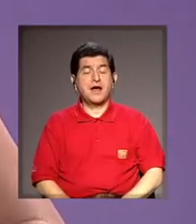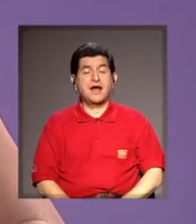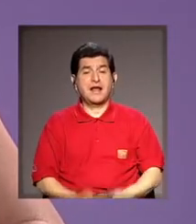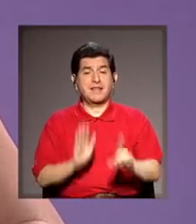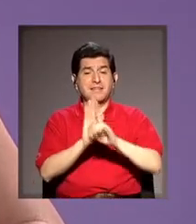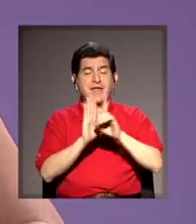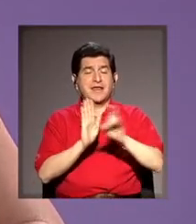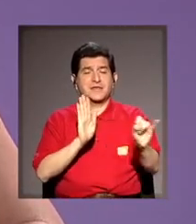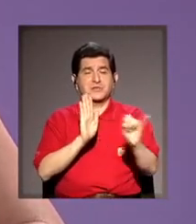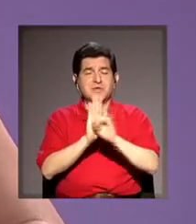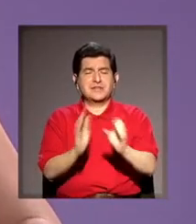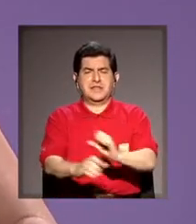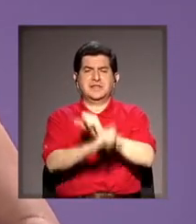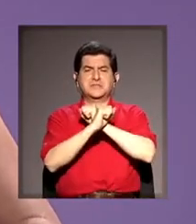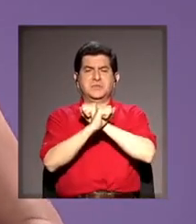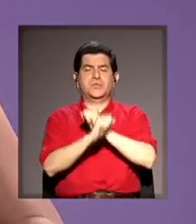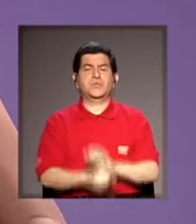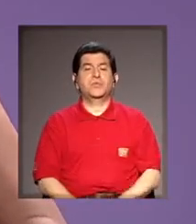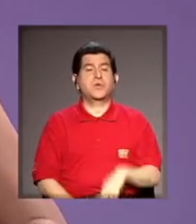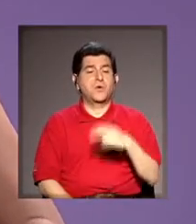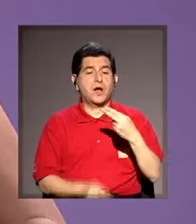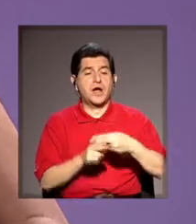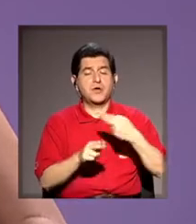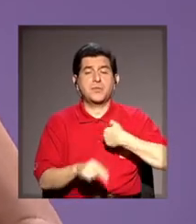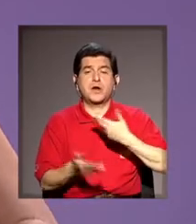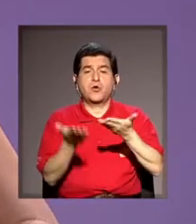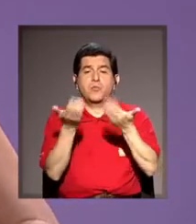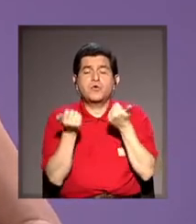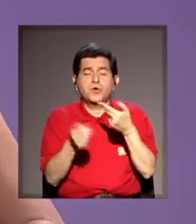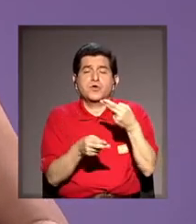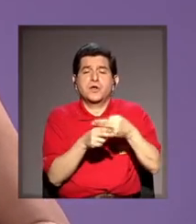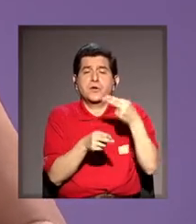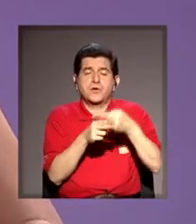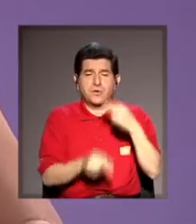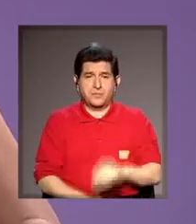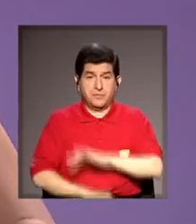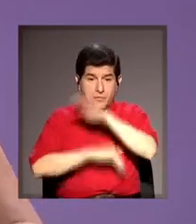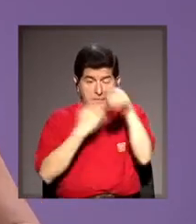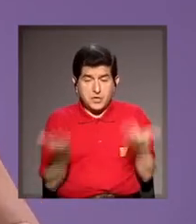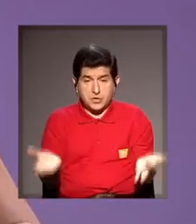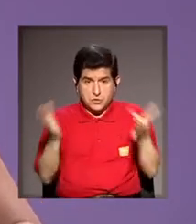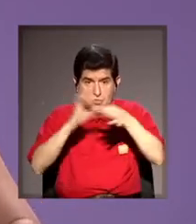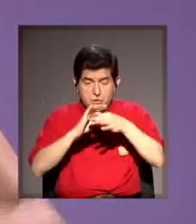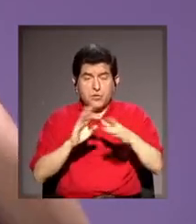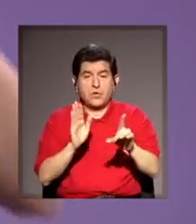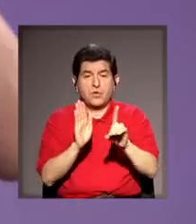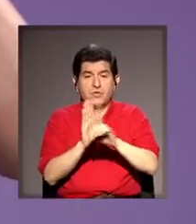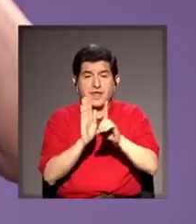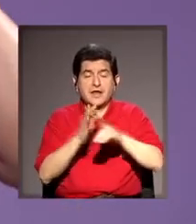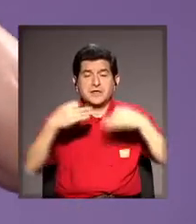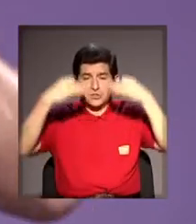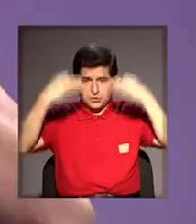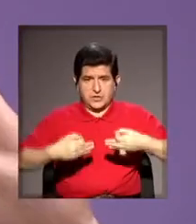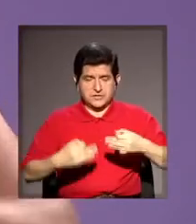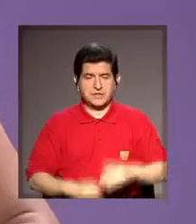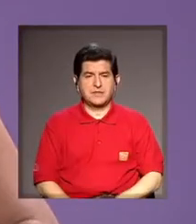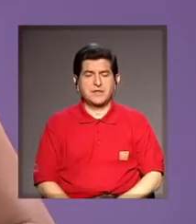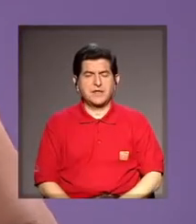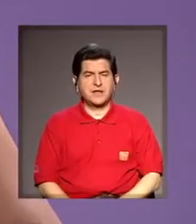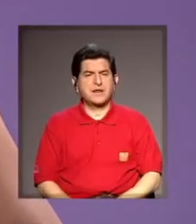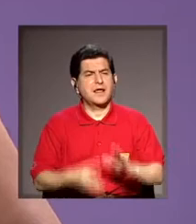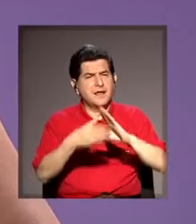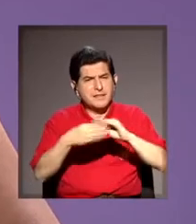identidad el derecho a ser nombrado como yo deseo ser nombrado y todo esto tiene que ver con el derecho a decidir para por ejemplo retomo el